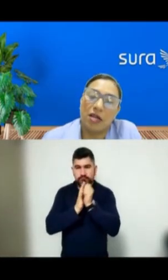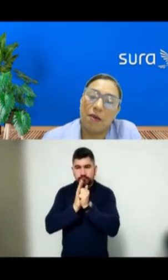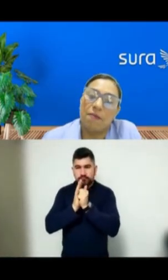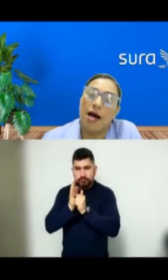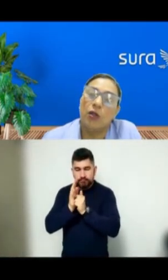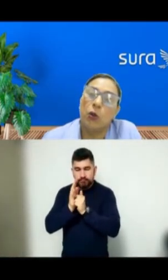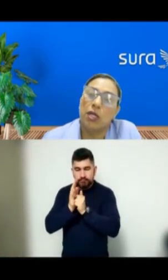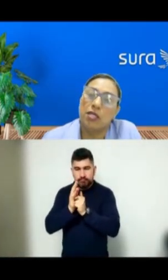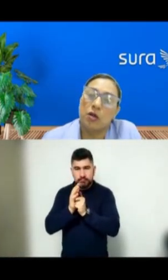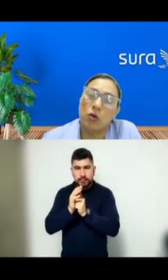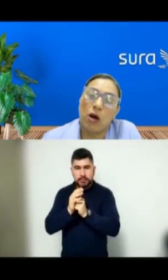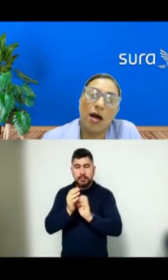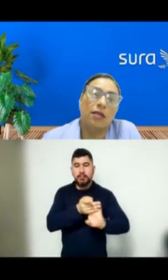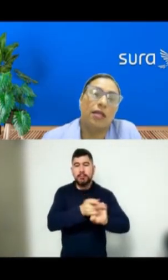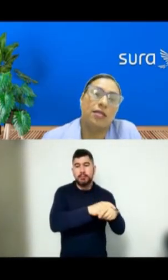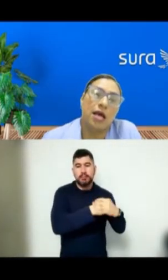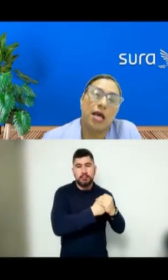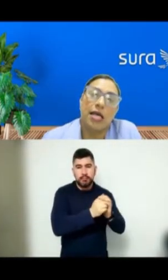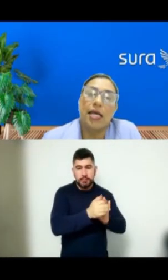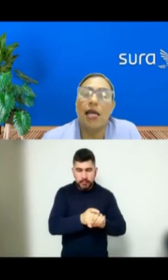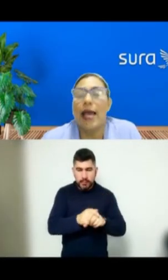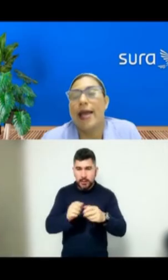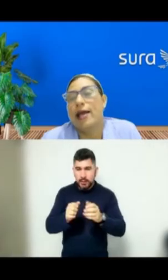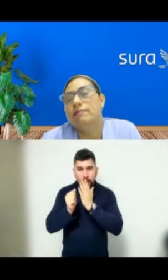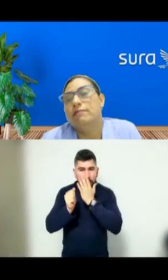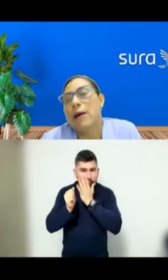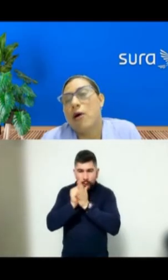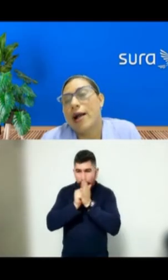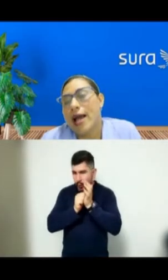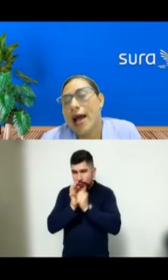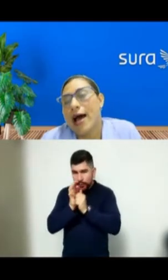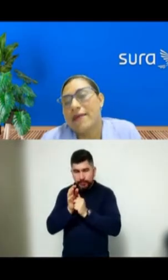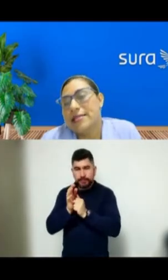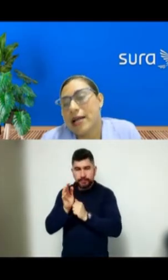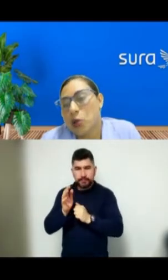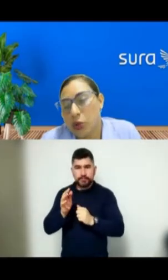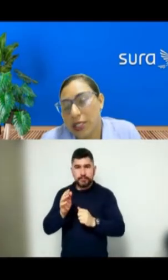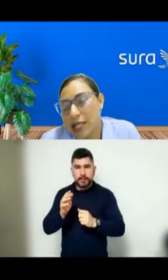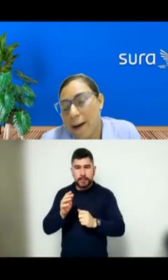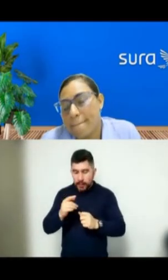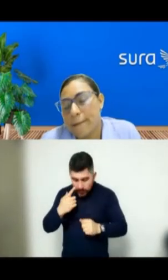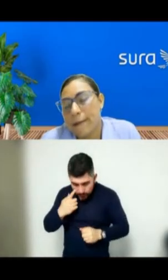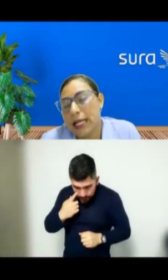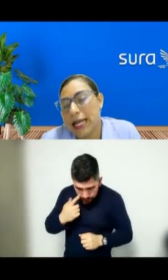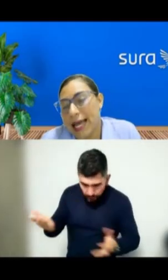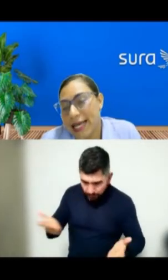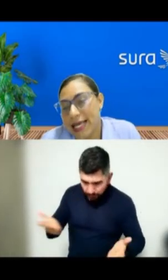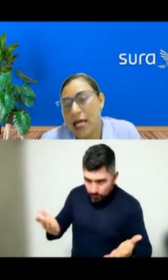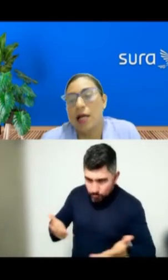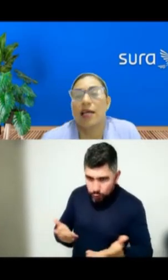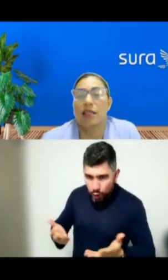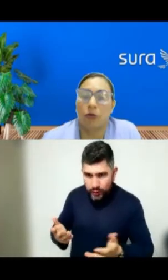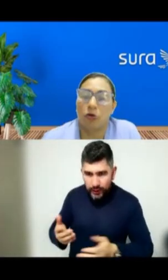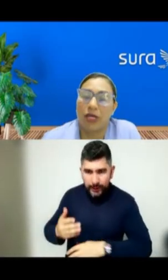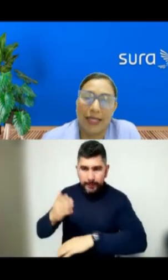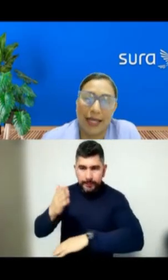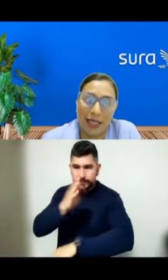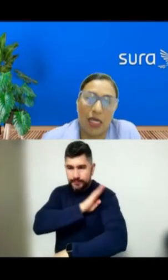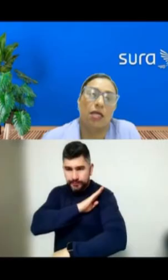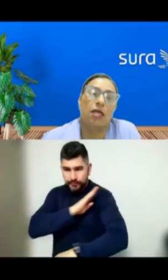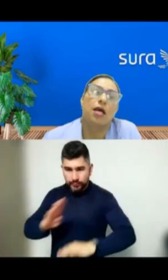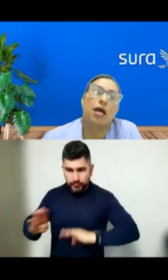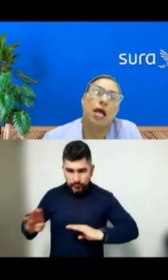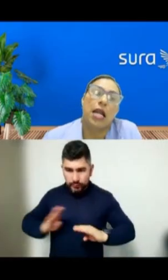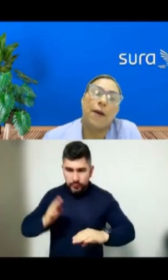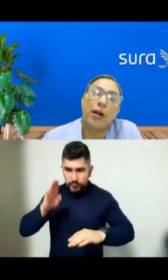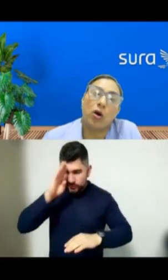los guantes, lávese las manos, utilice los guantes y vamos a revisar dónde está la herida, qué tipo de